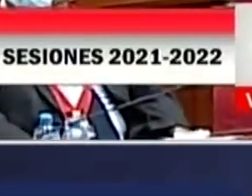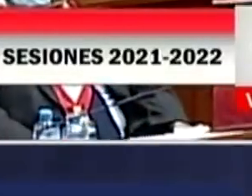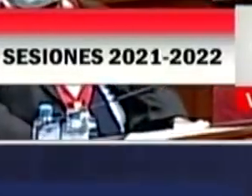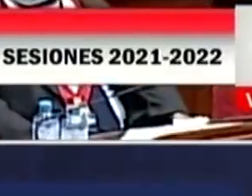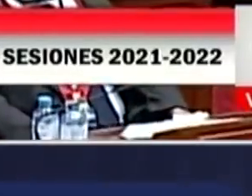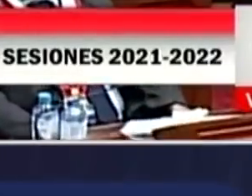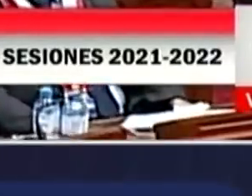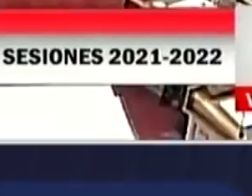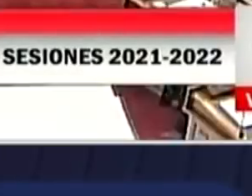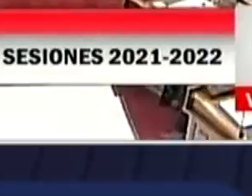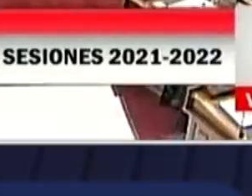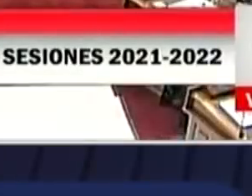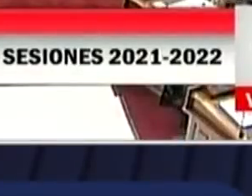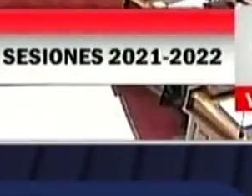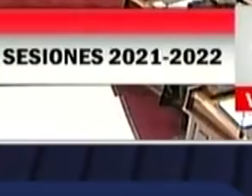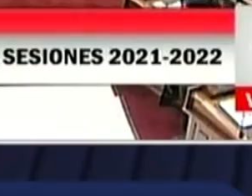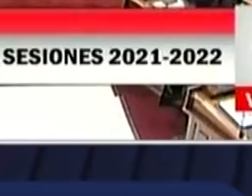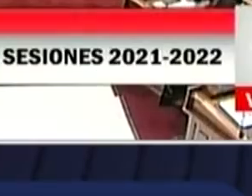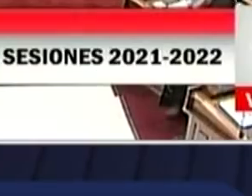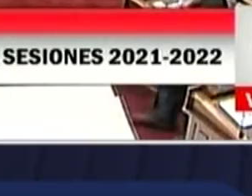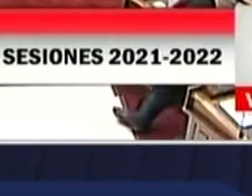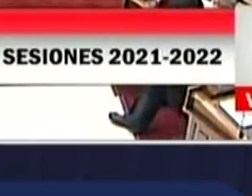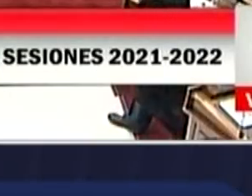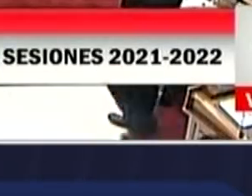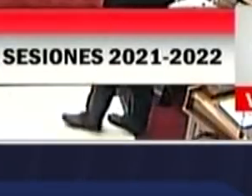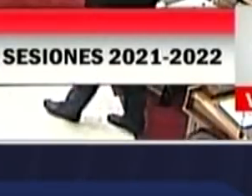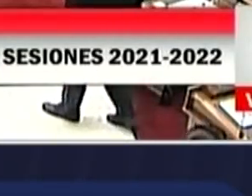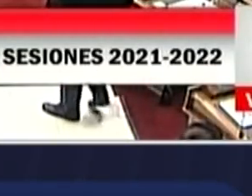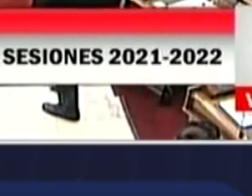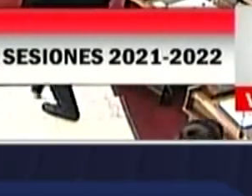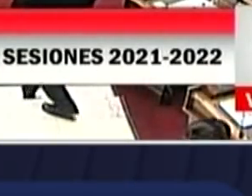Blancos, 50 votos.